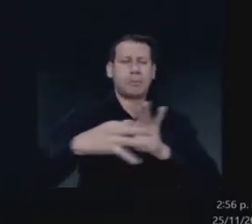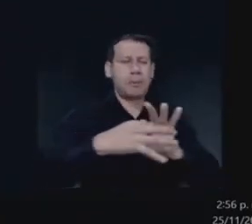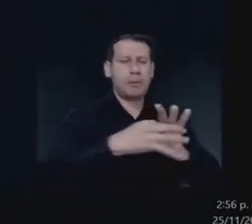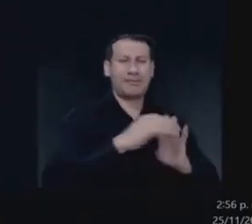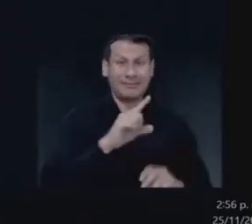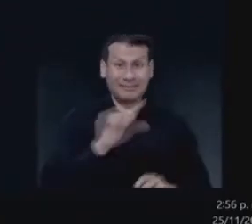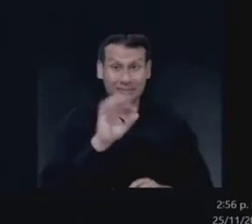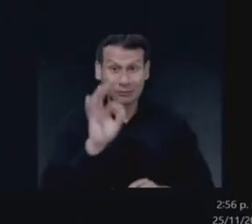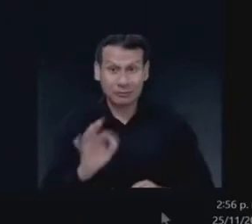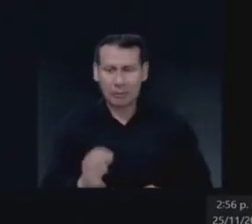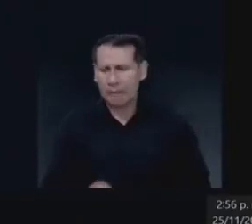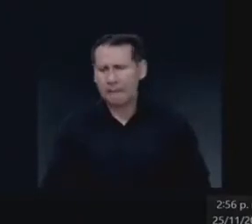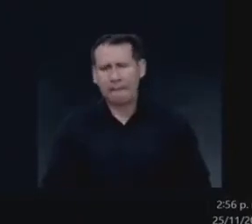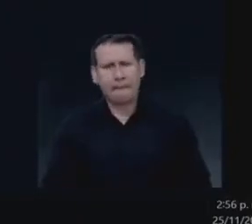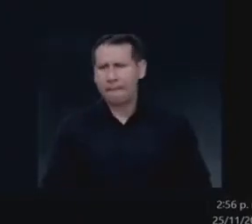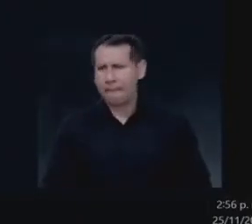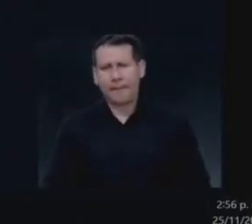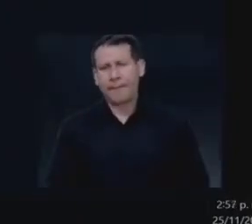está sin conexión,